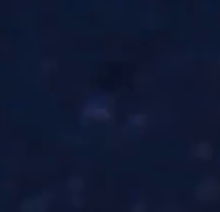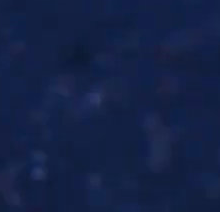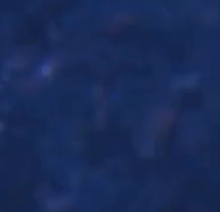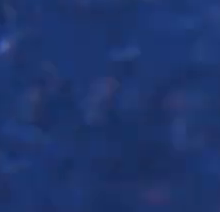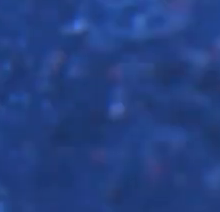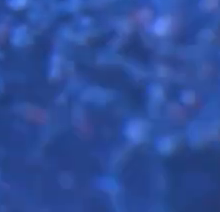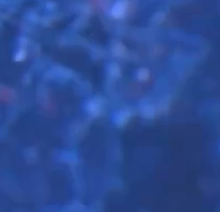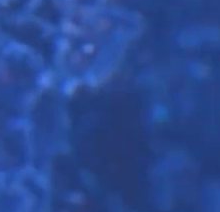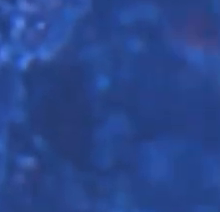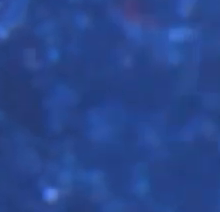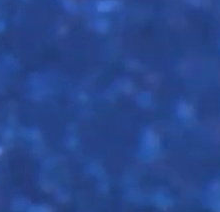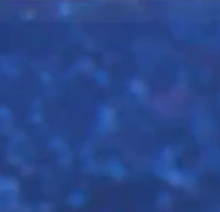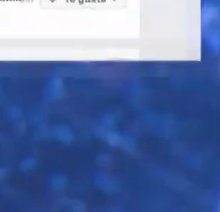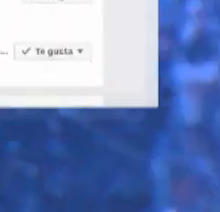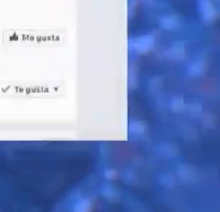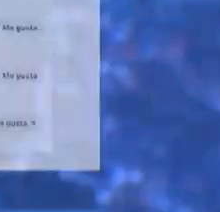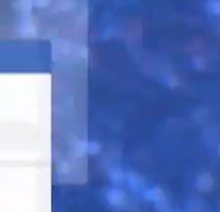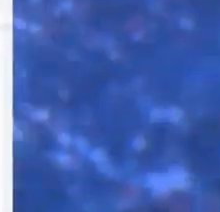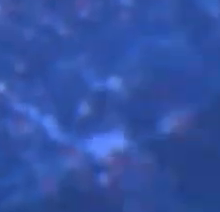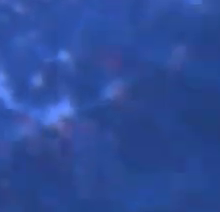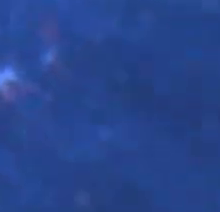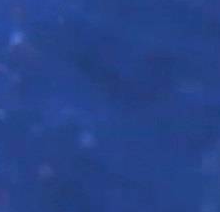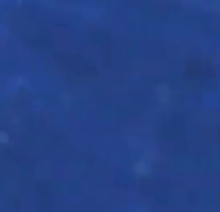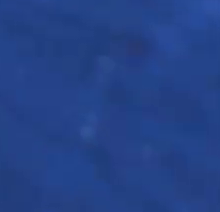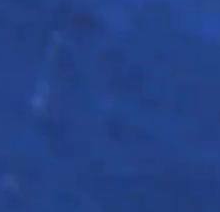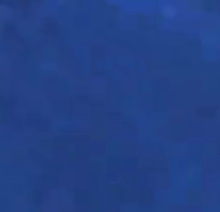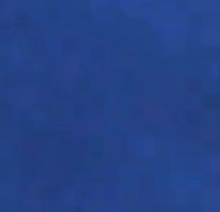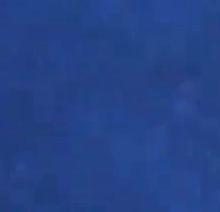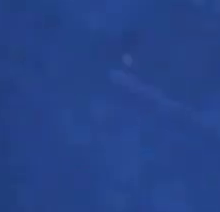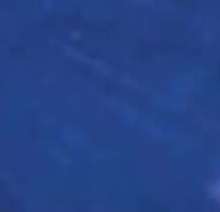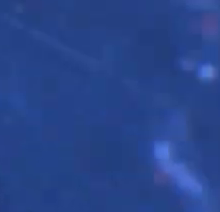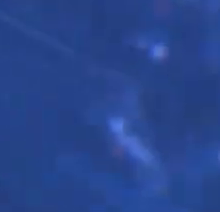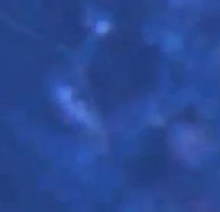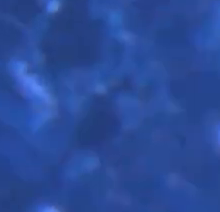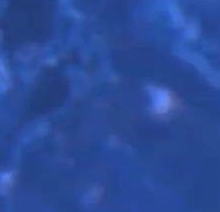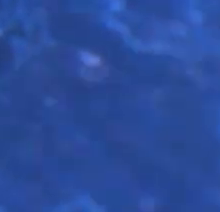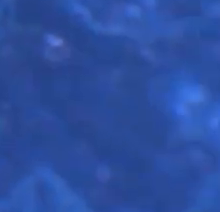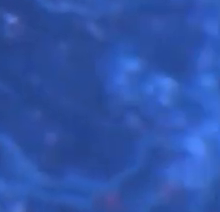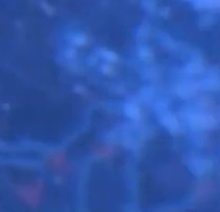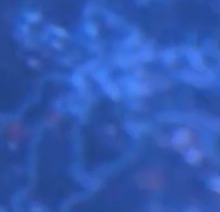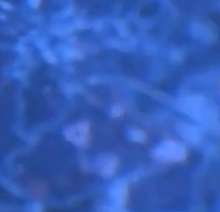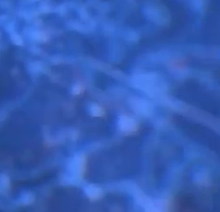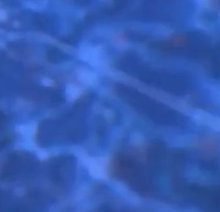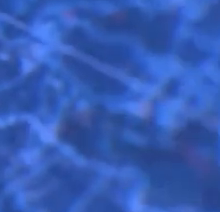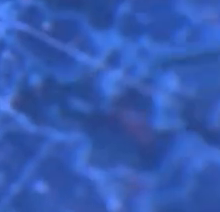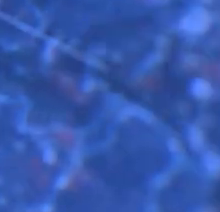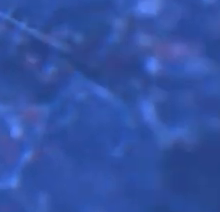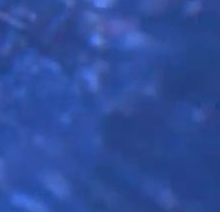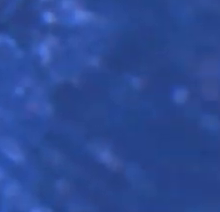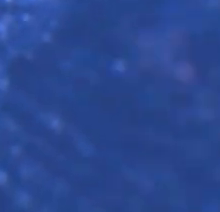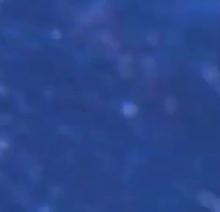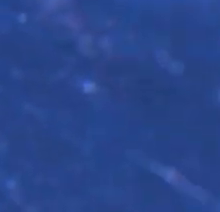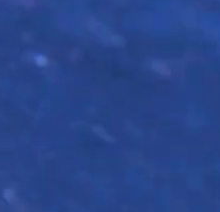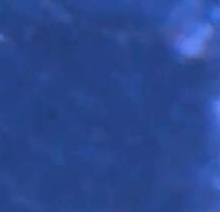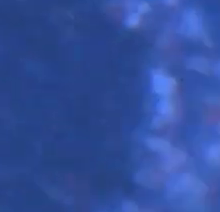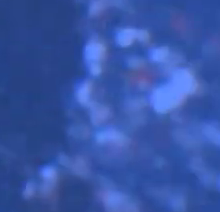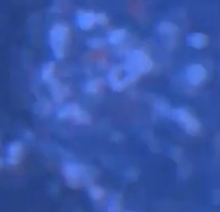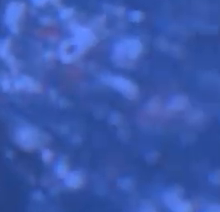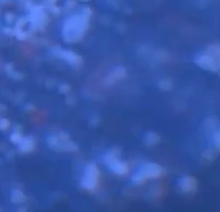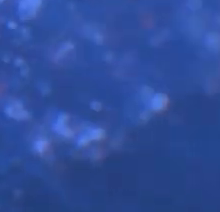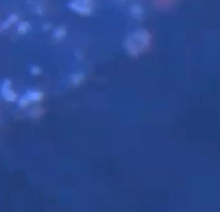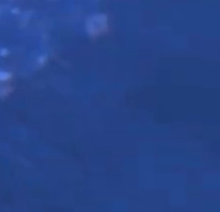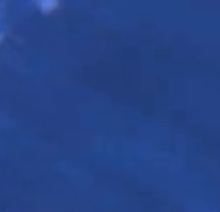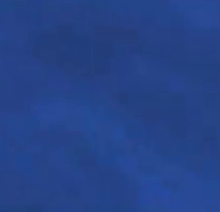si deseas enterarte de todo lo que ocurre en ecuador y en el mundo síguenos en nuestra página web www punto